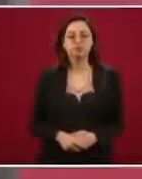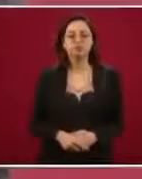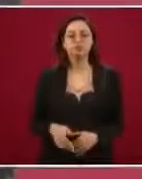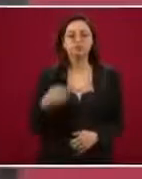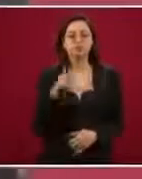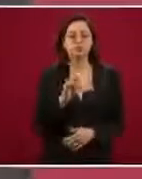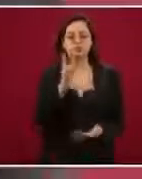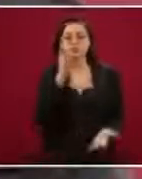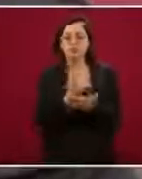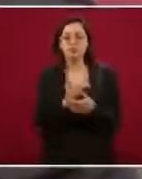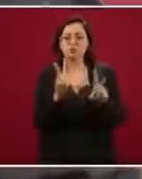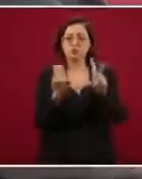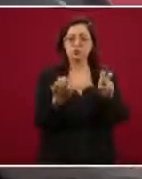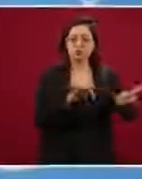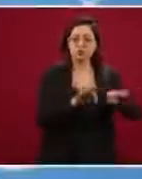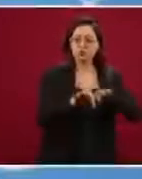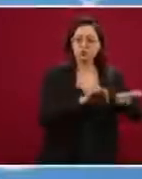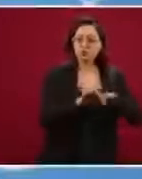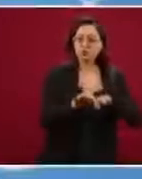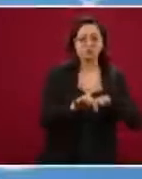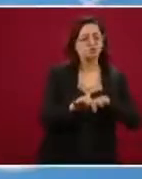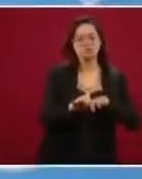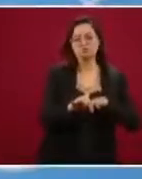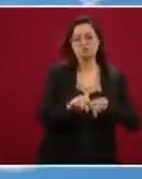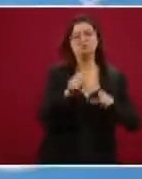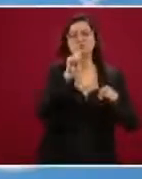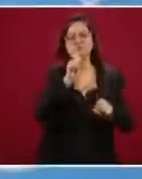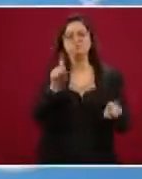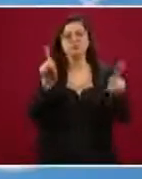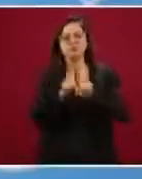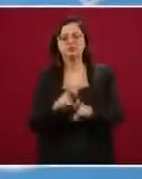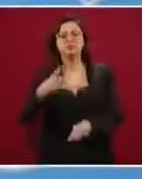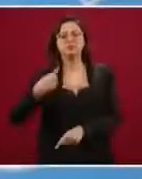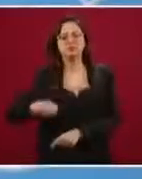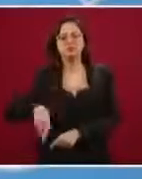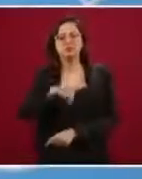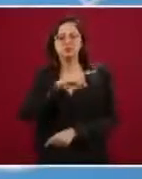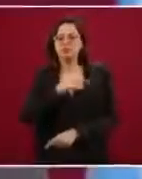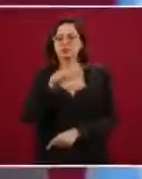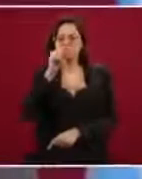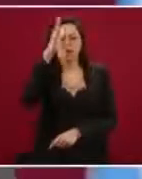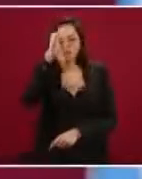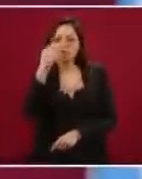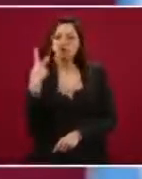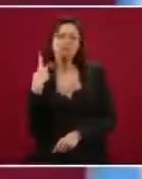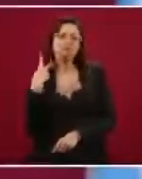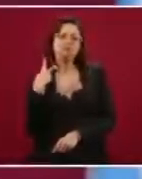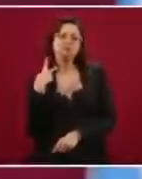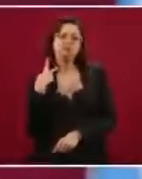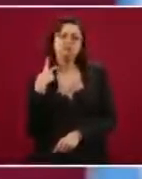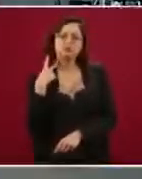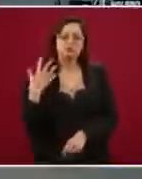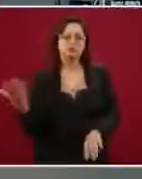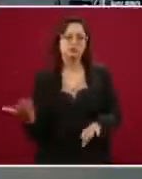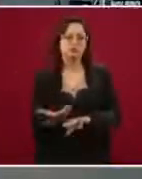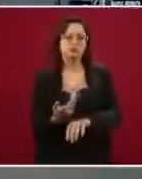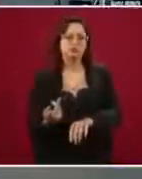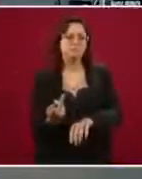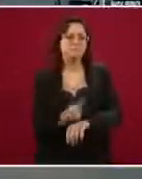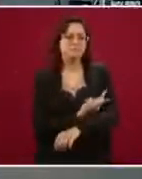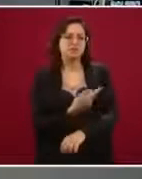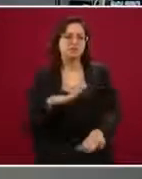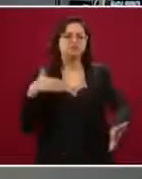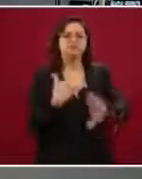de carácter laboral, sino porque estábamos en contra de la persecución. No queremos que nadie